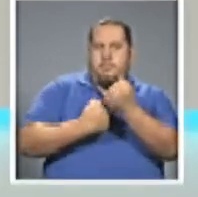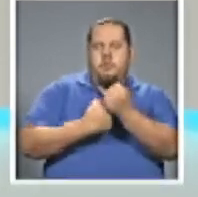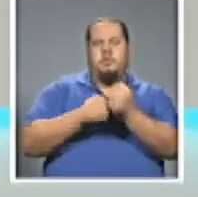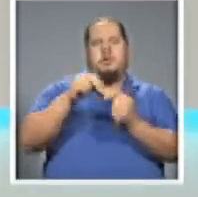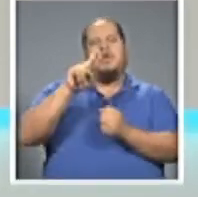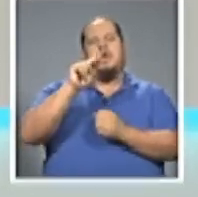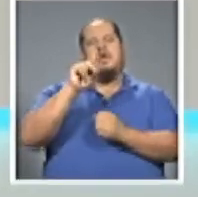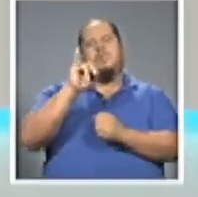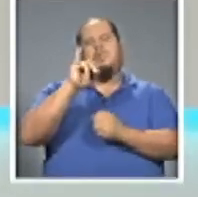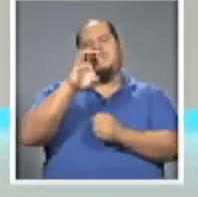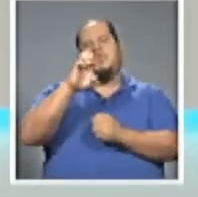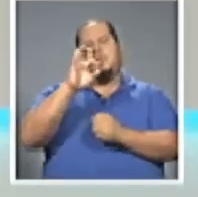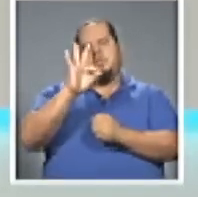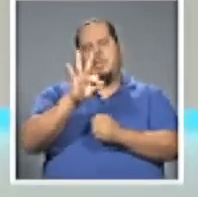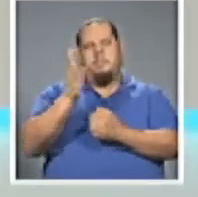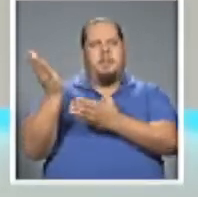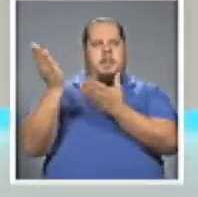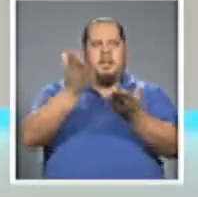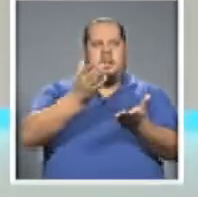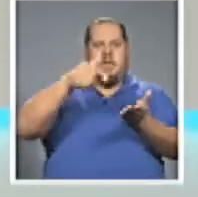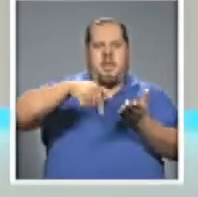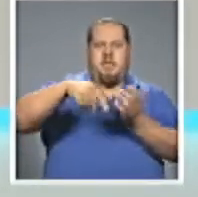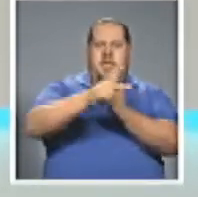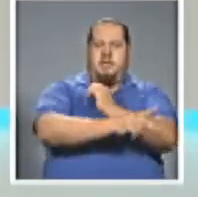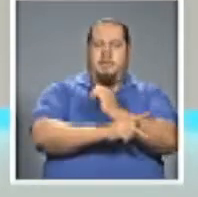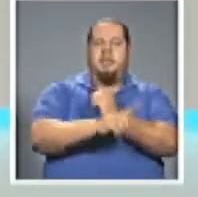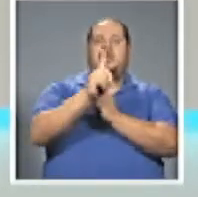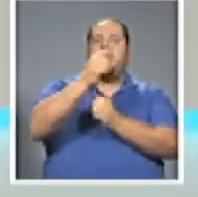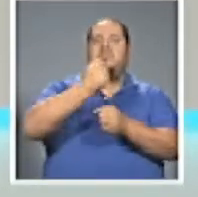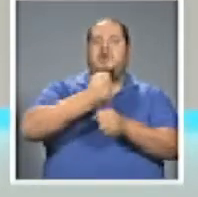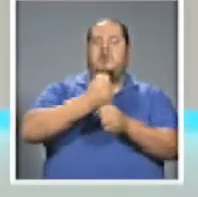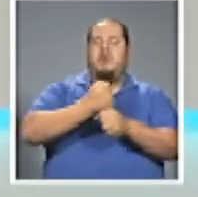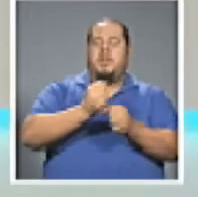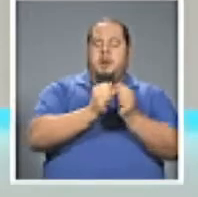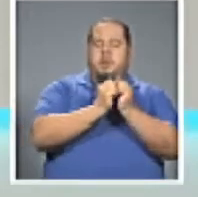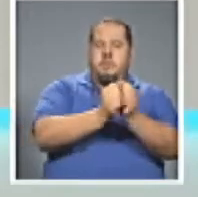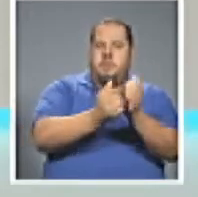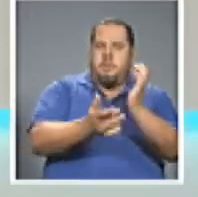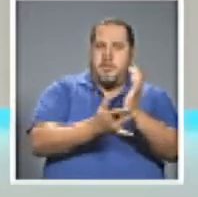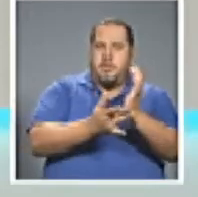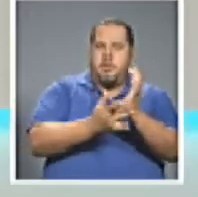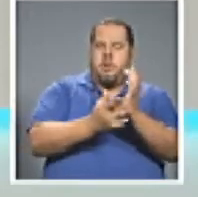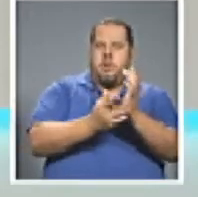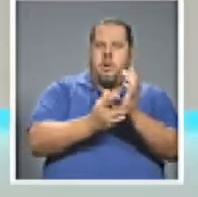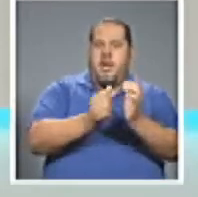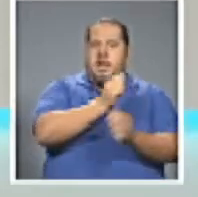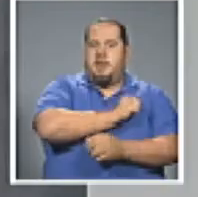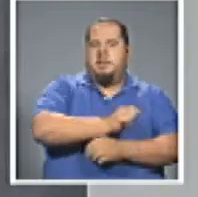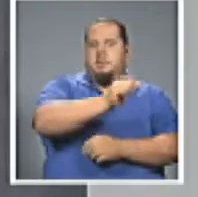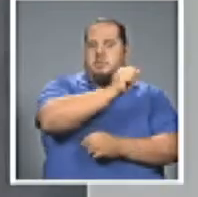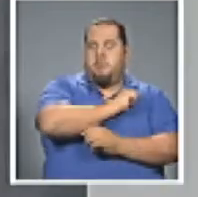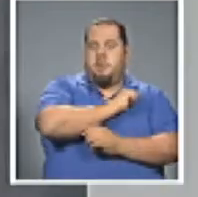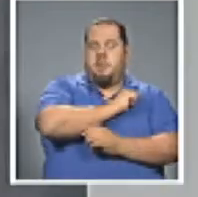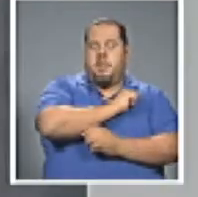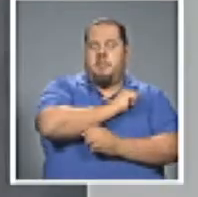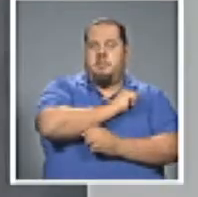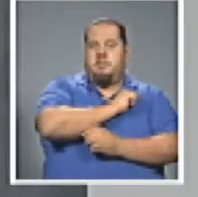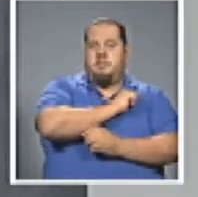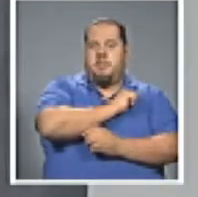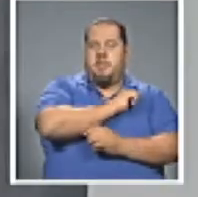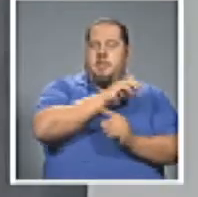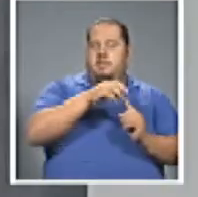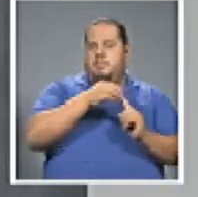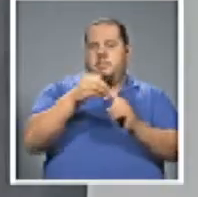UNICEF trae al país. Es una labor de acompañamiento técnico a las autoridades, particularmente de